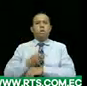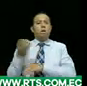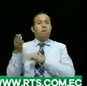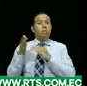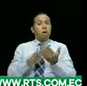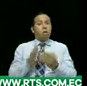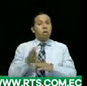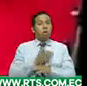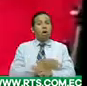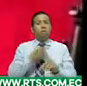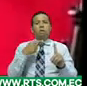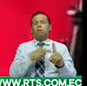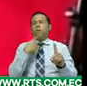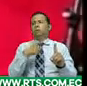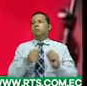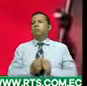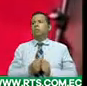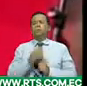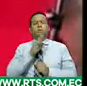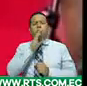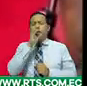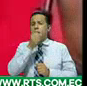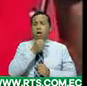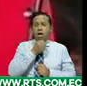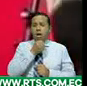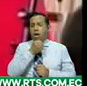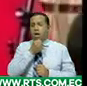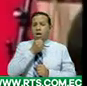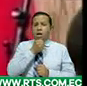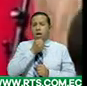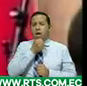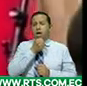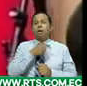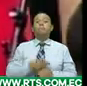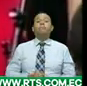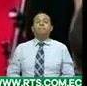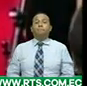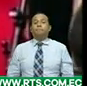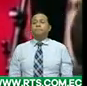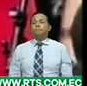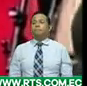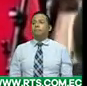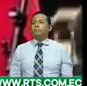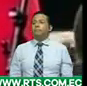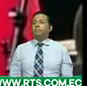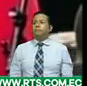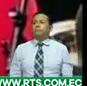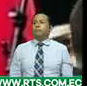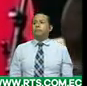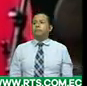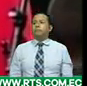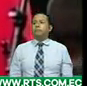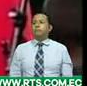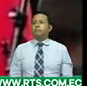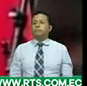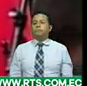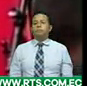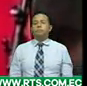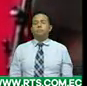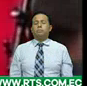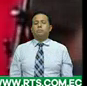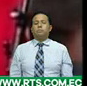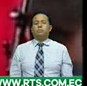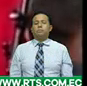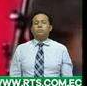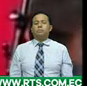te detuvo el tiempo y hoy te aburre el chachachá, si el son es lo más sublime que he